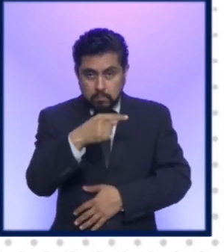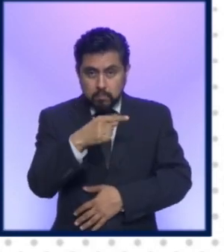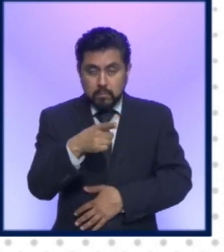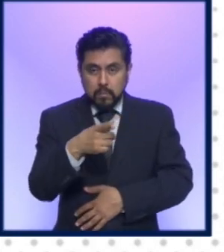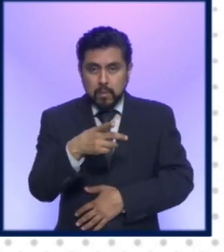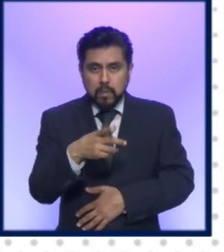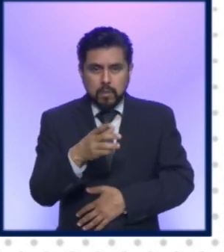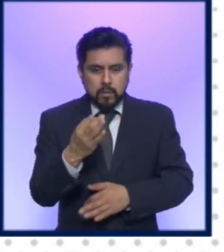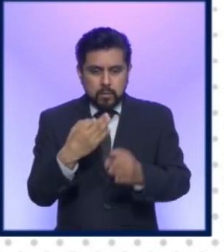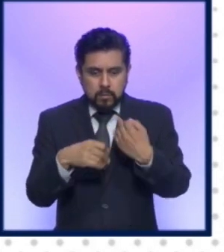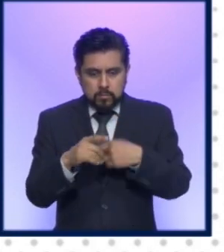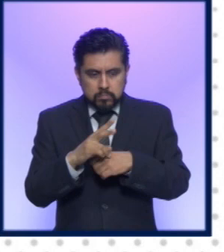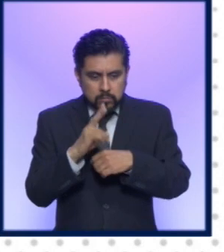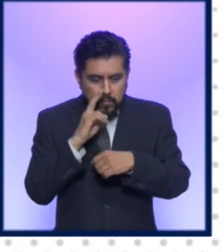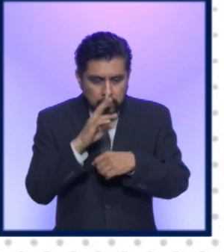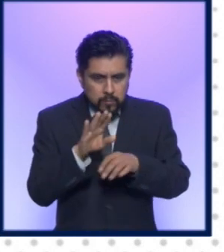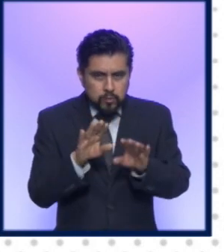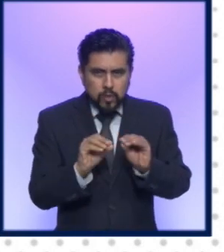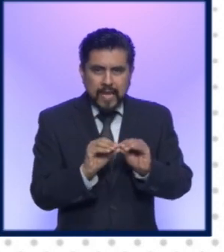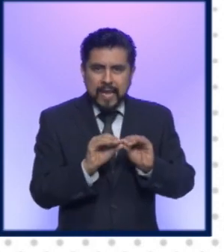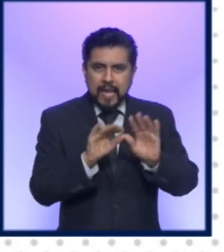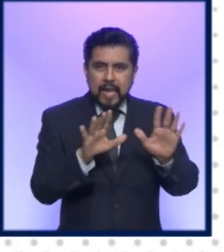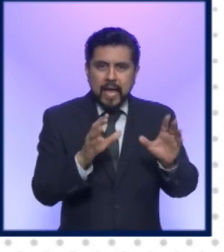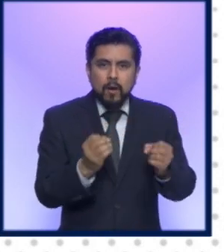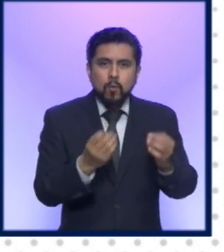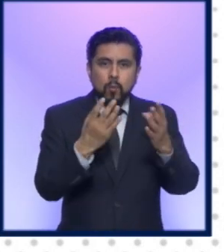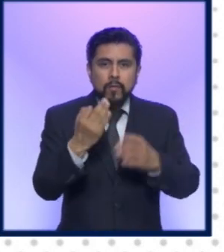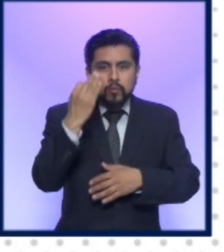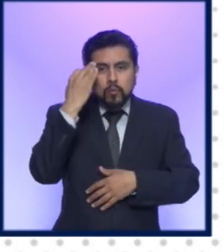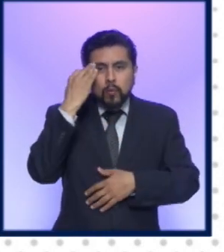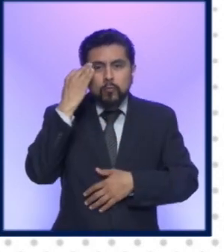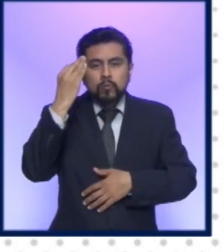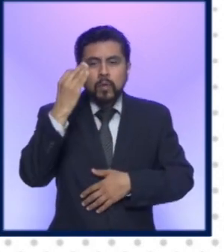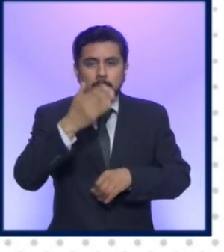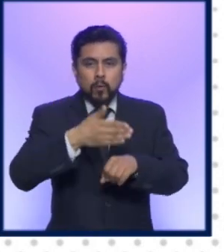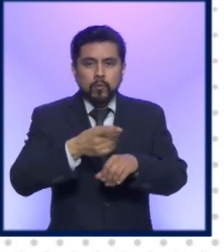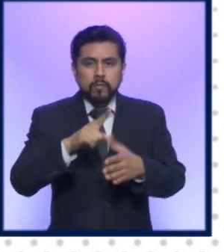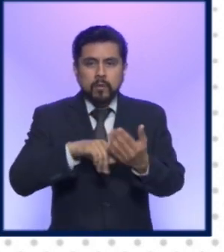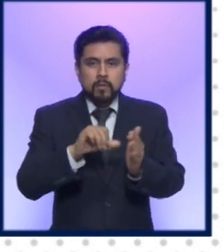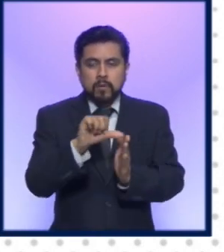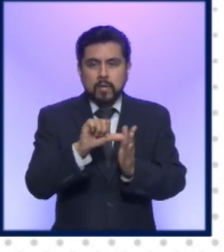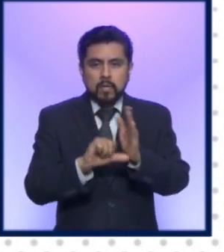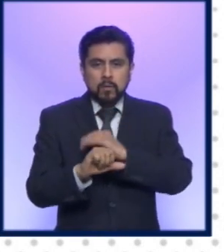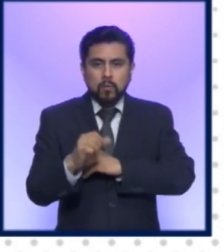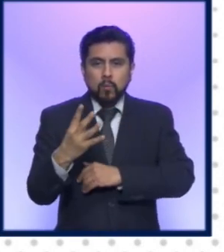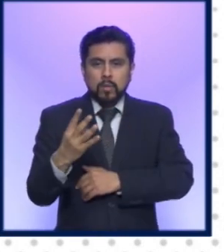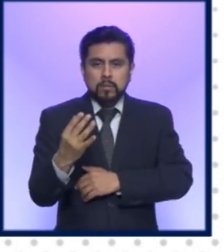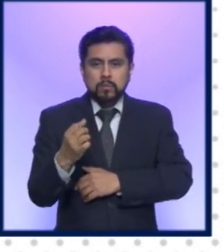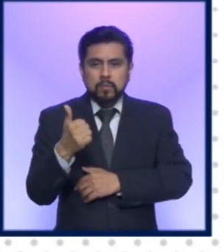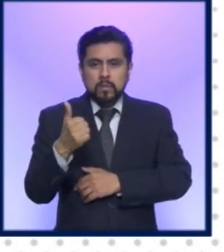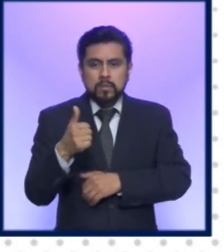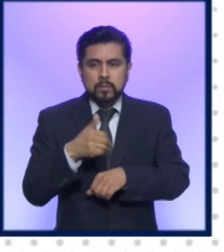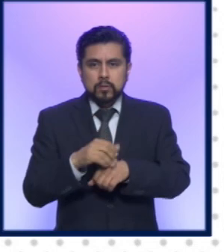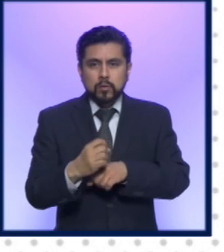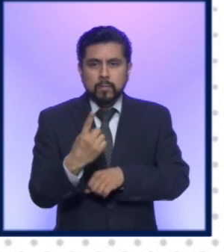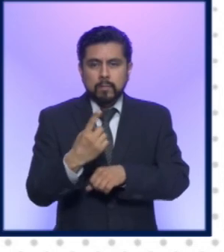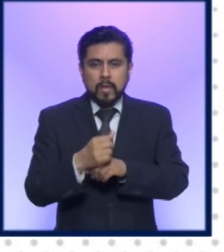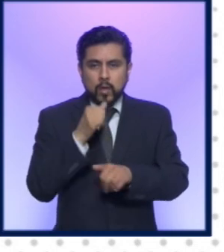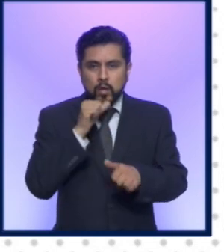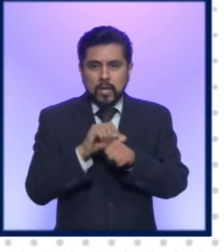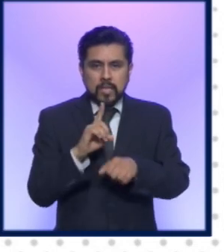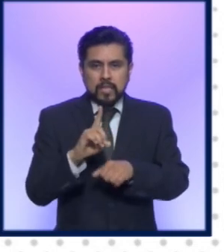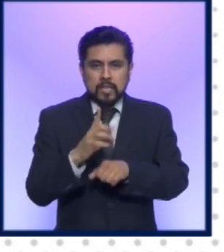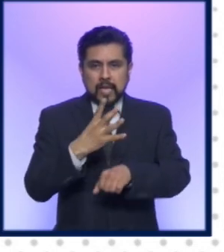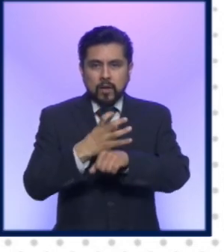tener como una definición Clara de esta temporalidad en la sanción prevista en el artículo 456 numeral 1 inciso d fracción cuarta de la